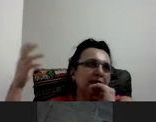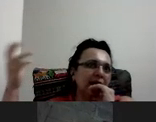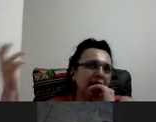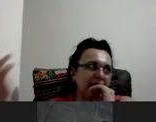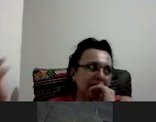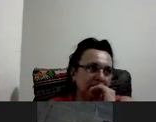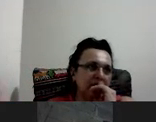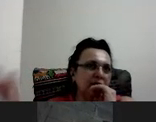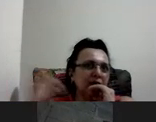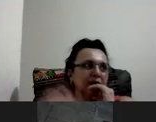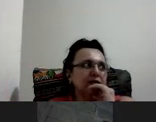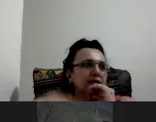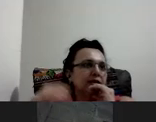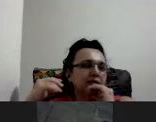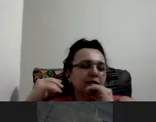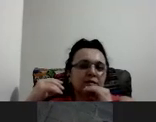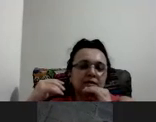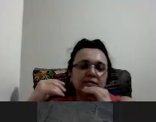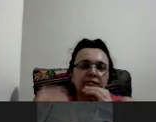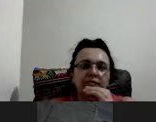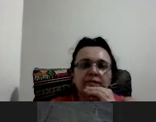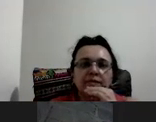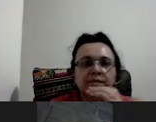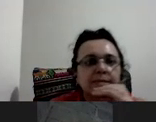Y ya en el otoño es que se recogen.